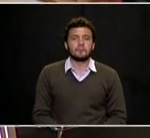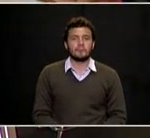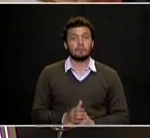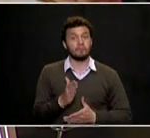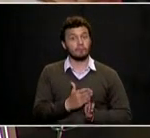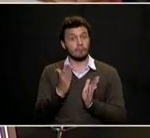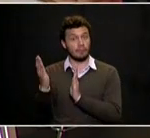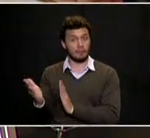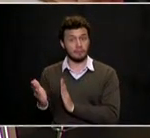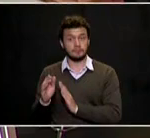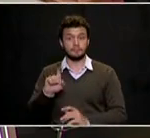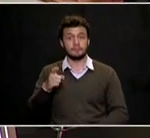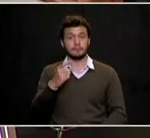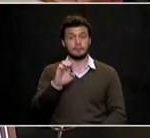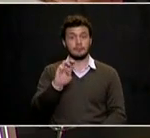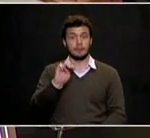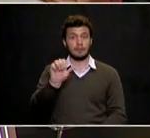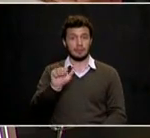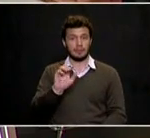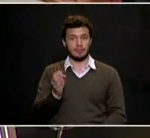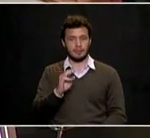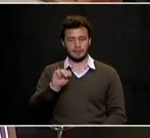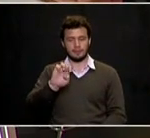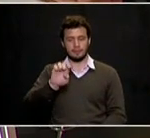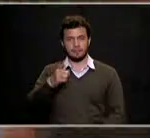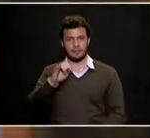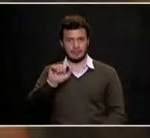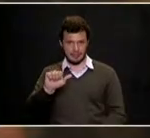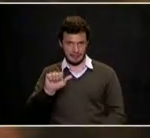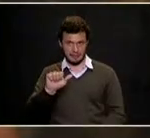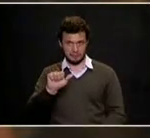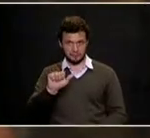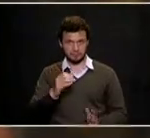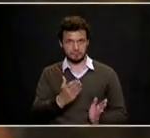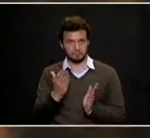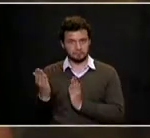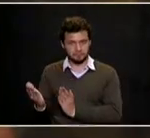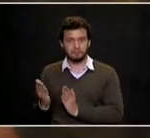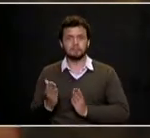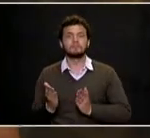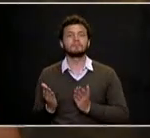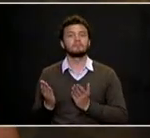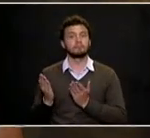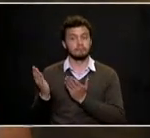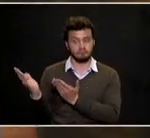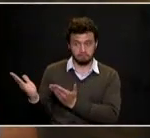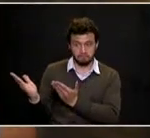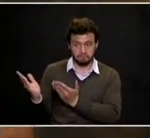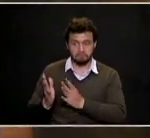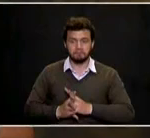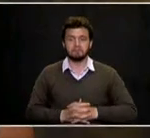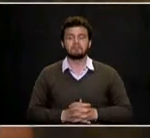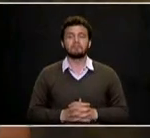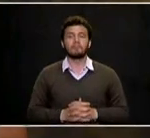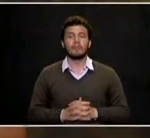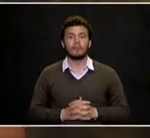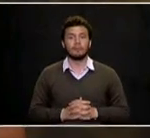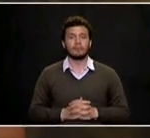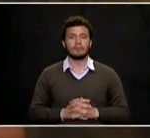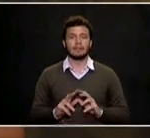gemma mejía izquierdo de colombia justa lista en el tema del